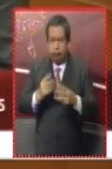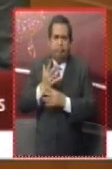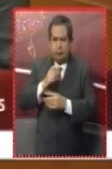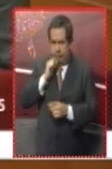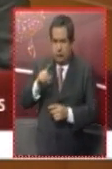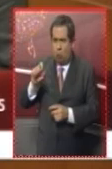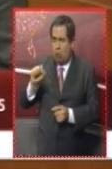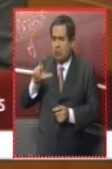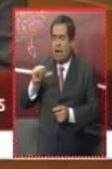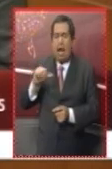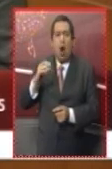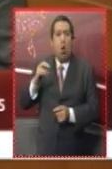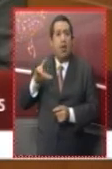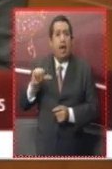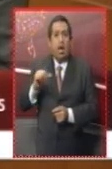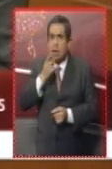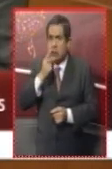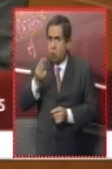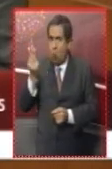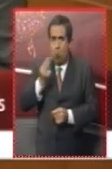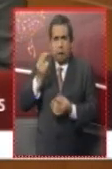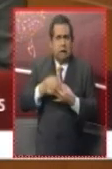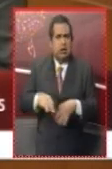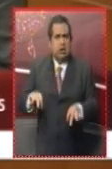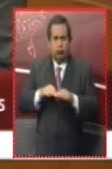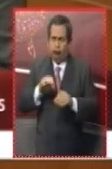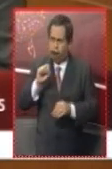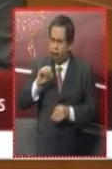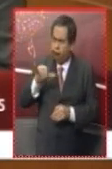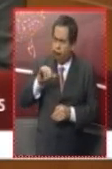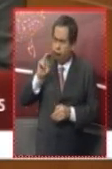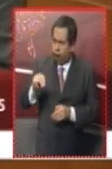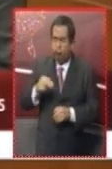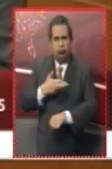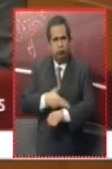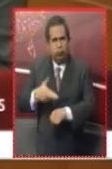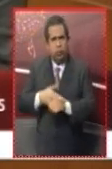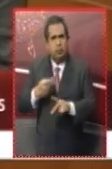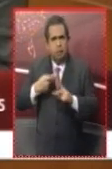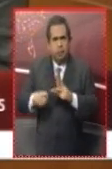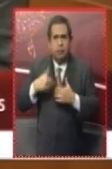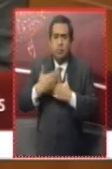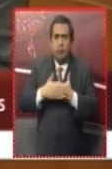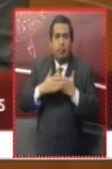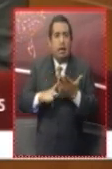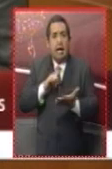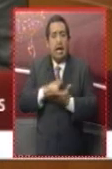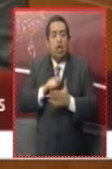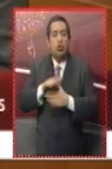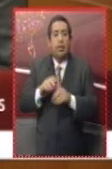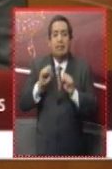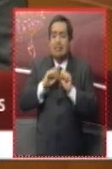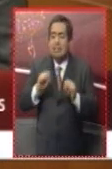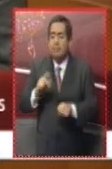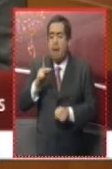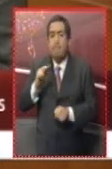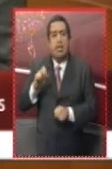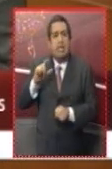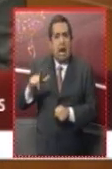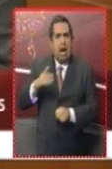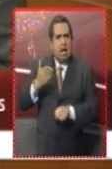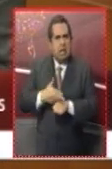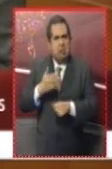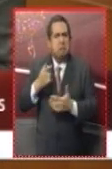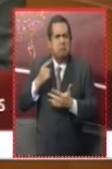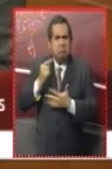quien señaló que es urgente que el máximo órgano inicie tareas para la implementación de la reforma en materia del sistema penal acusatorio. Sobre